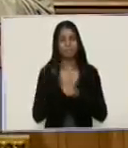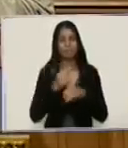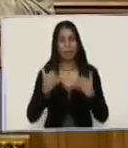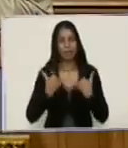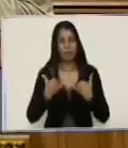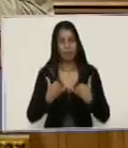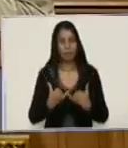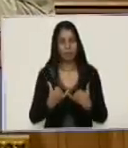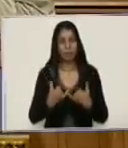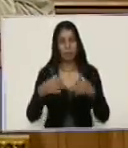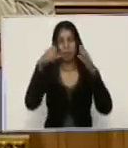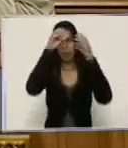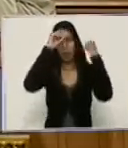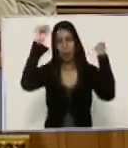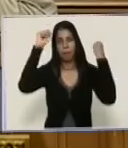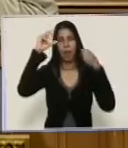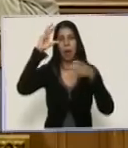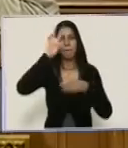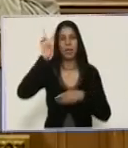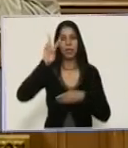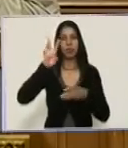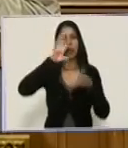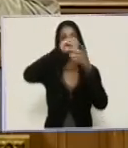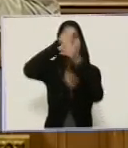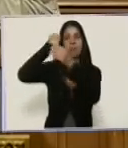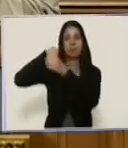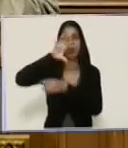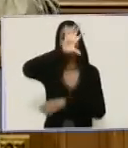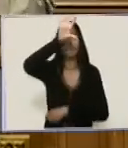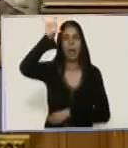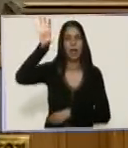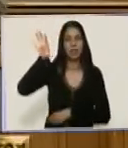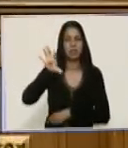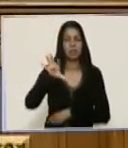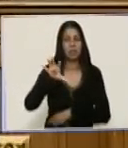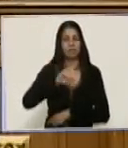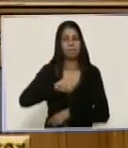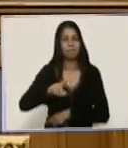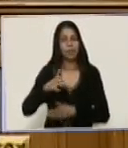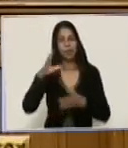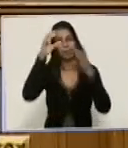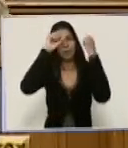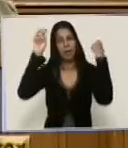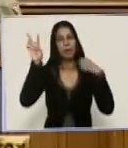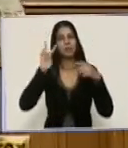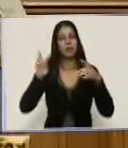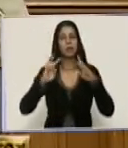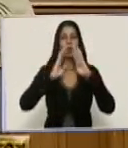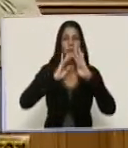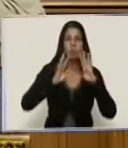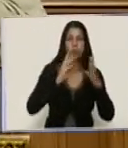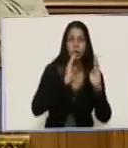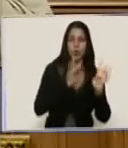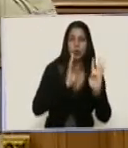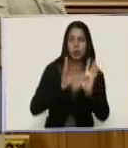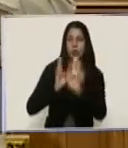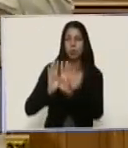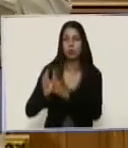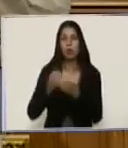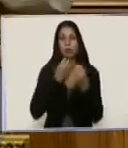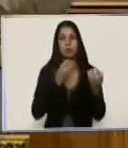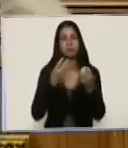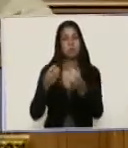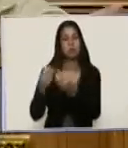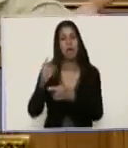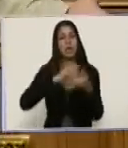Nuestras embajadas en el mundo tienen que convertirse en voceros de la revolución bolivariana,